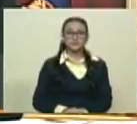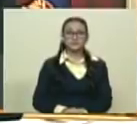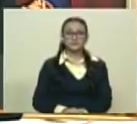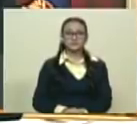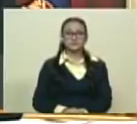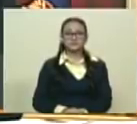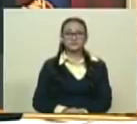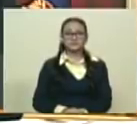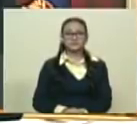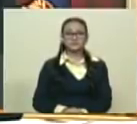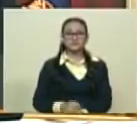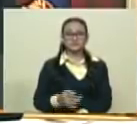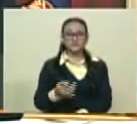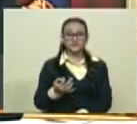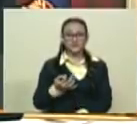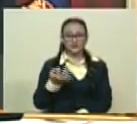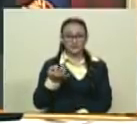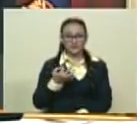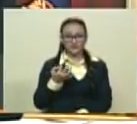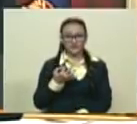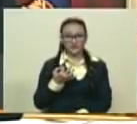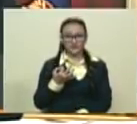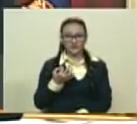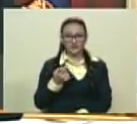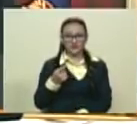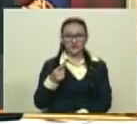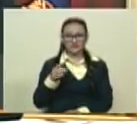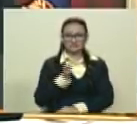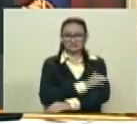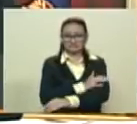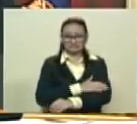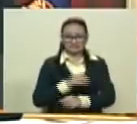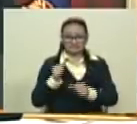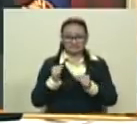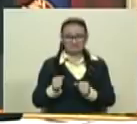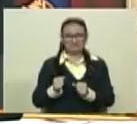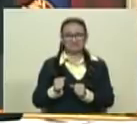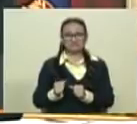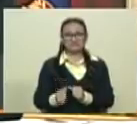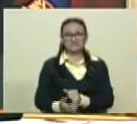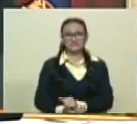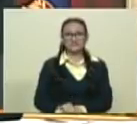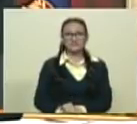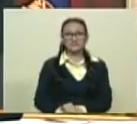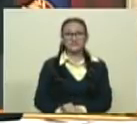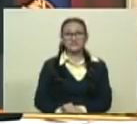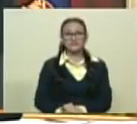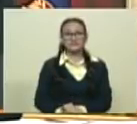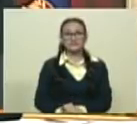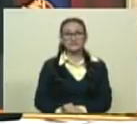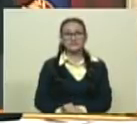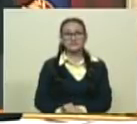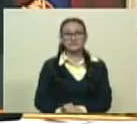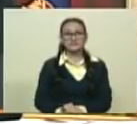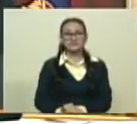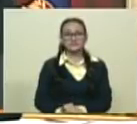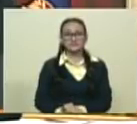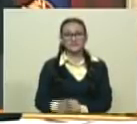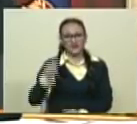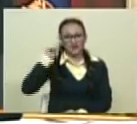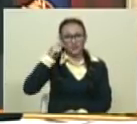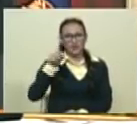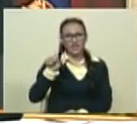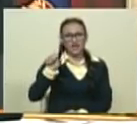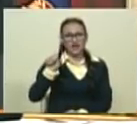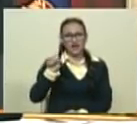de lo que es un enclave de la ultraderecha estronista, de Stroessner, recuerden a Stroessner,